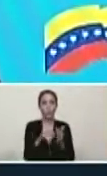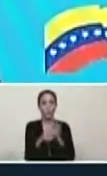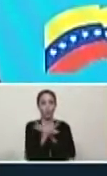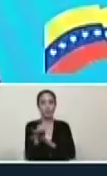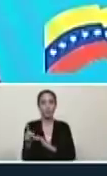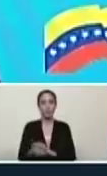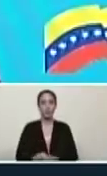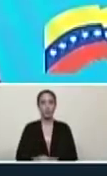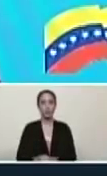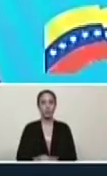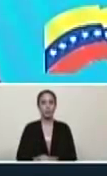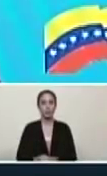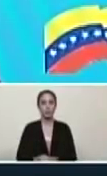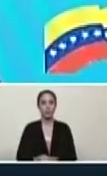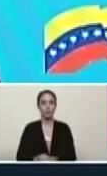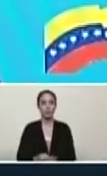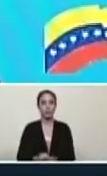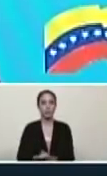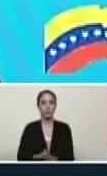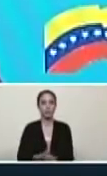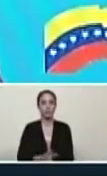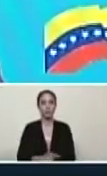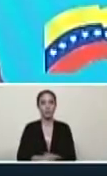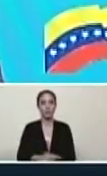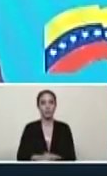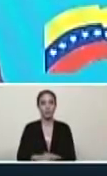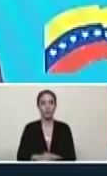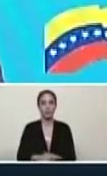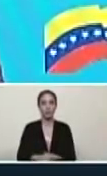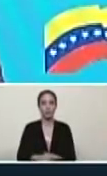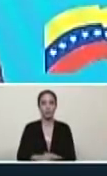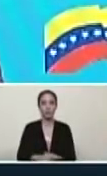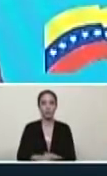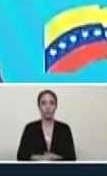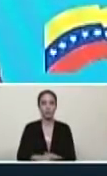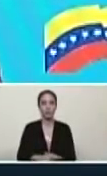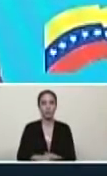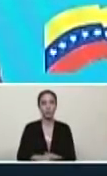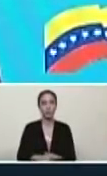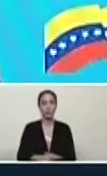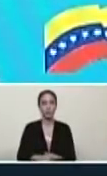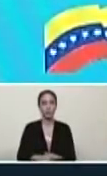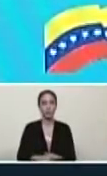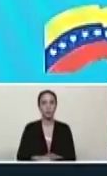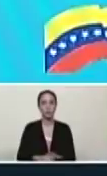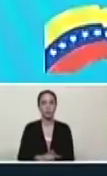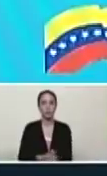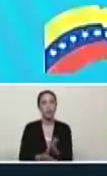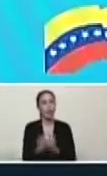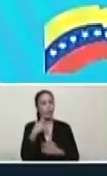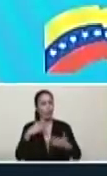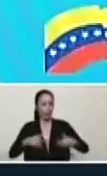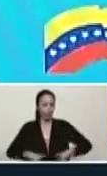porque en esa batalla se recogió todo el esfuerzo de la historia.